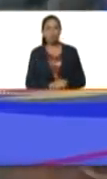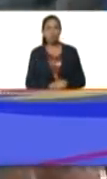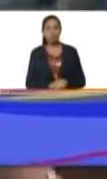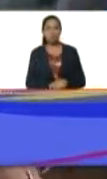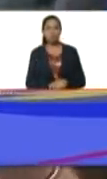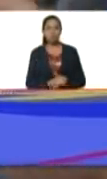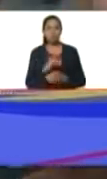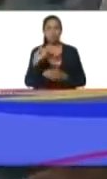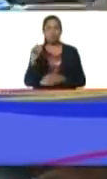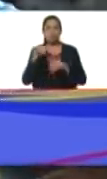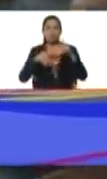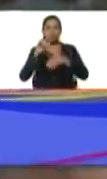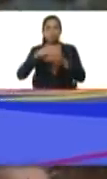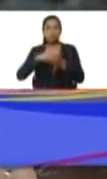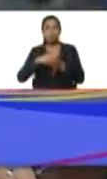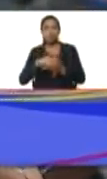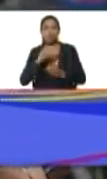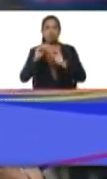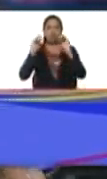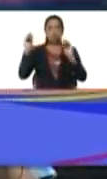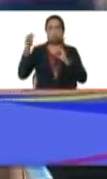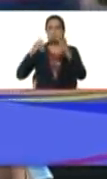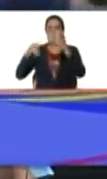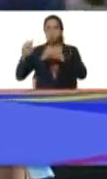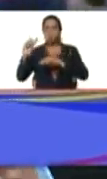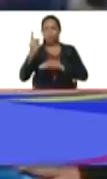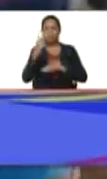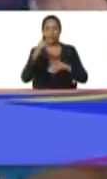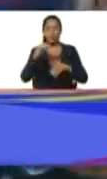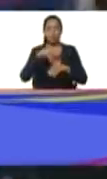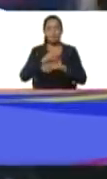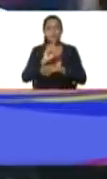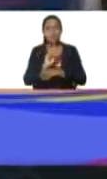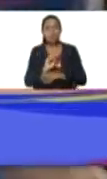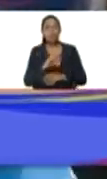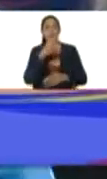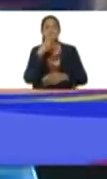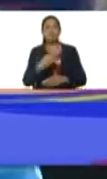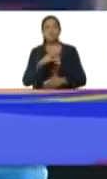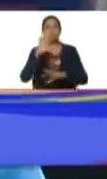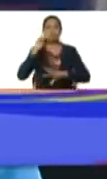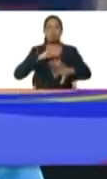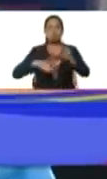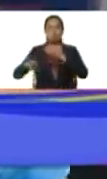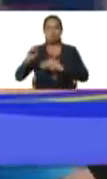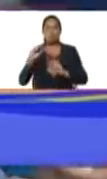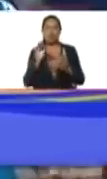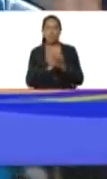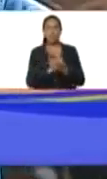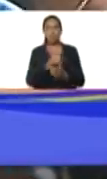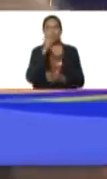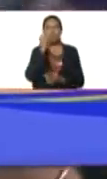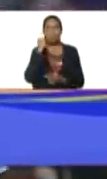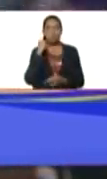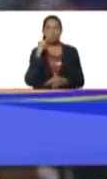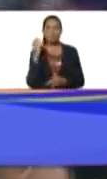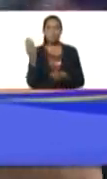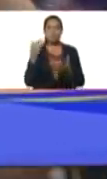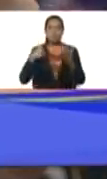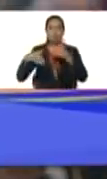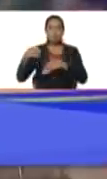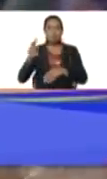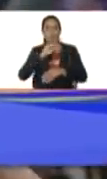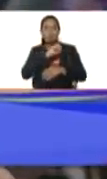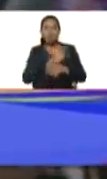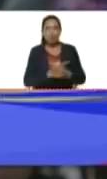esos votos blandos, a través de la consulta que realizamos el 1 de diciembre, estamos captando a unos compañeros y unas compañeras que los vamos a traer para voto duro